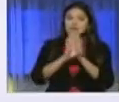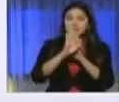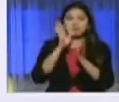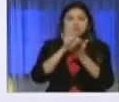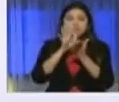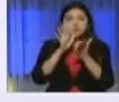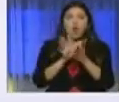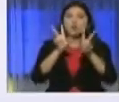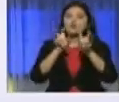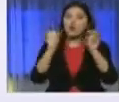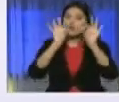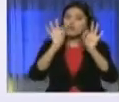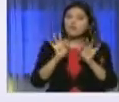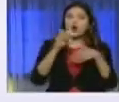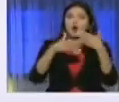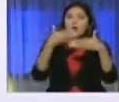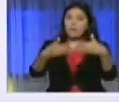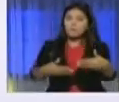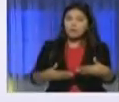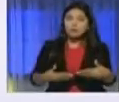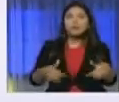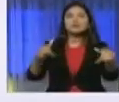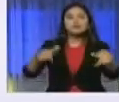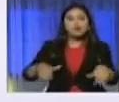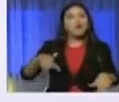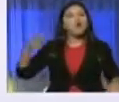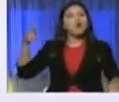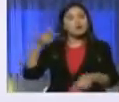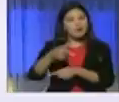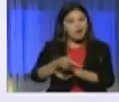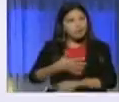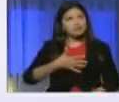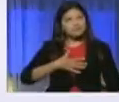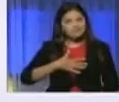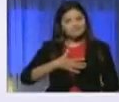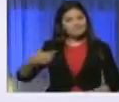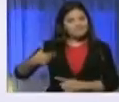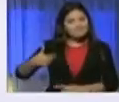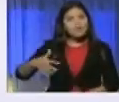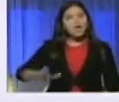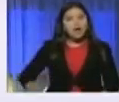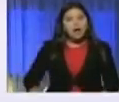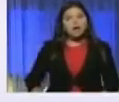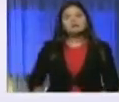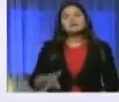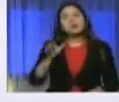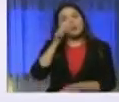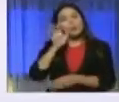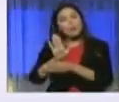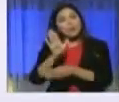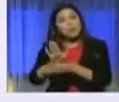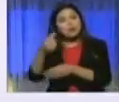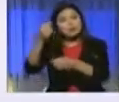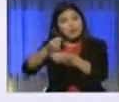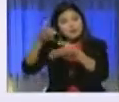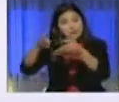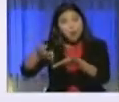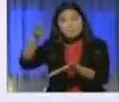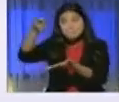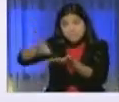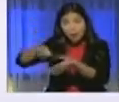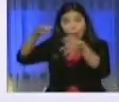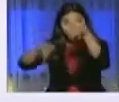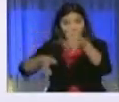un nuevo modelo productivo, estoy obligado a defender el derecho al trabajo, el derecho a un salario justo, y lo voy a